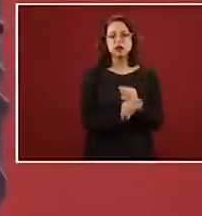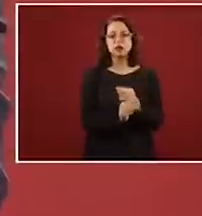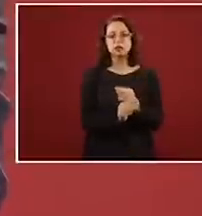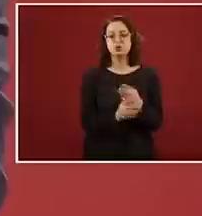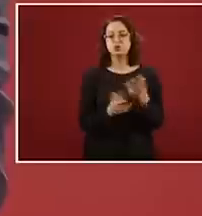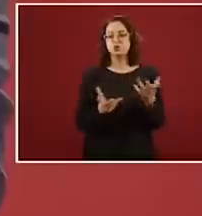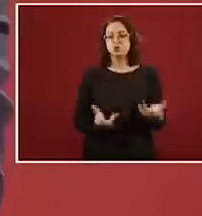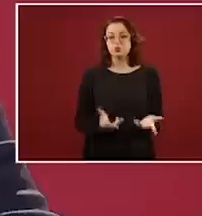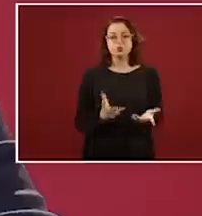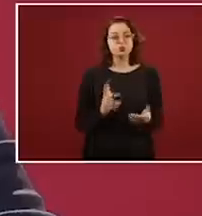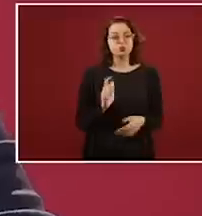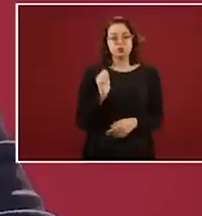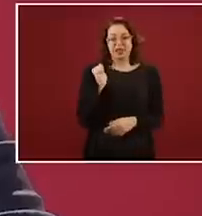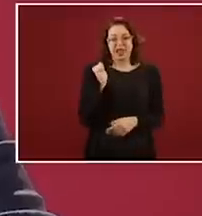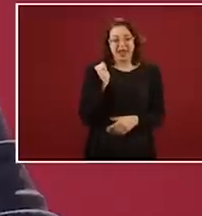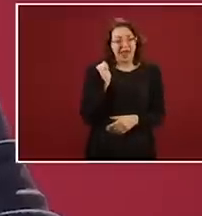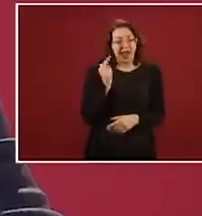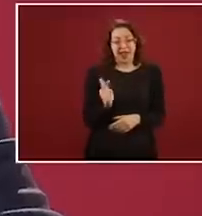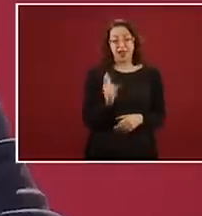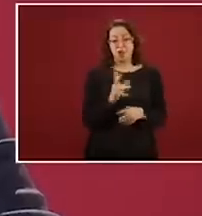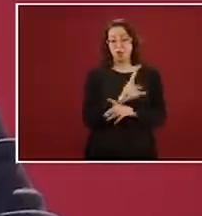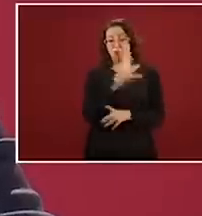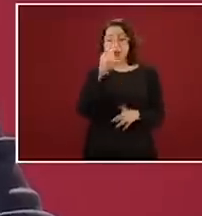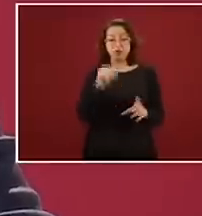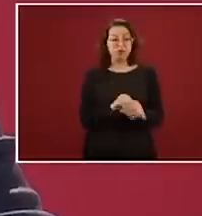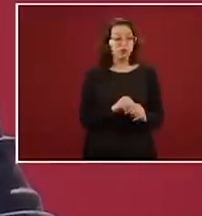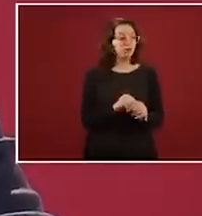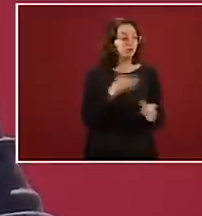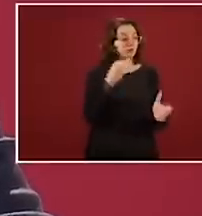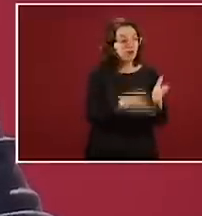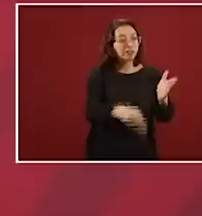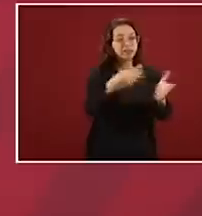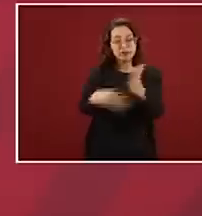a todo lo que hace falta